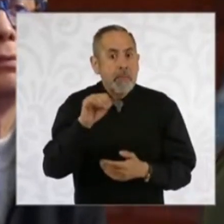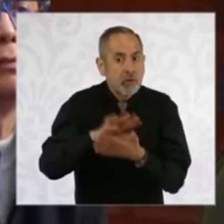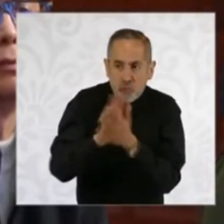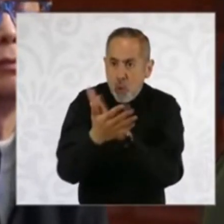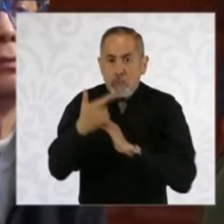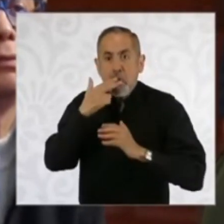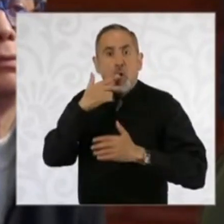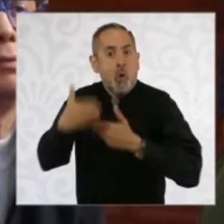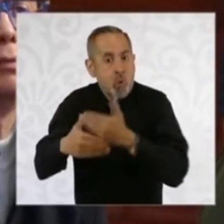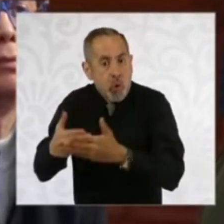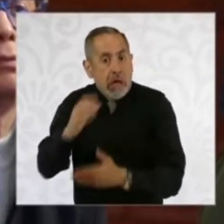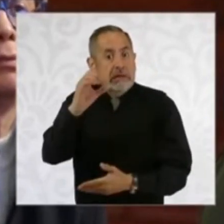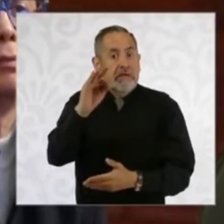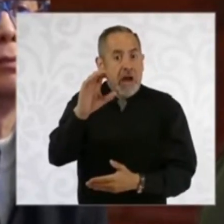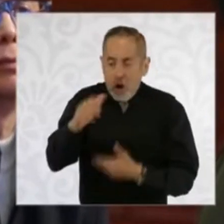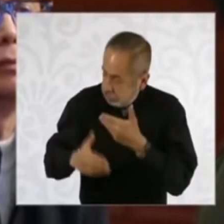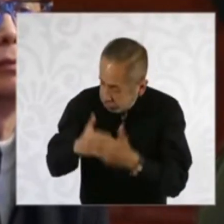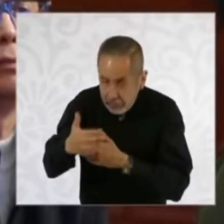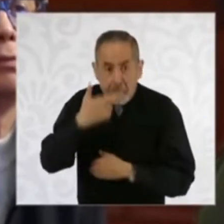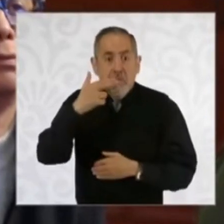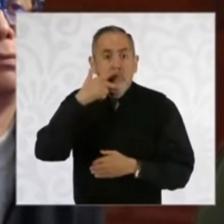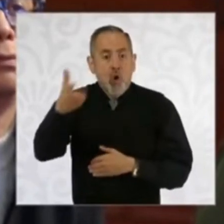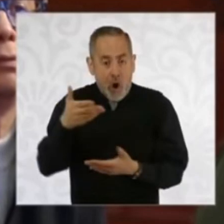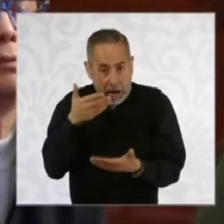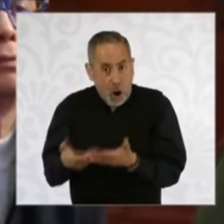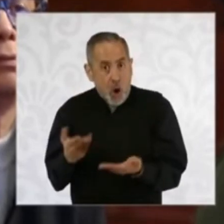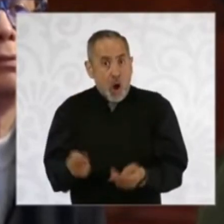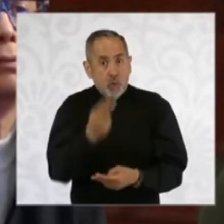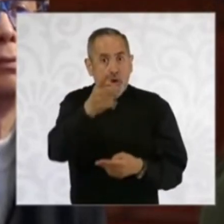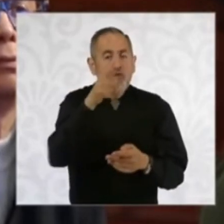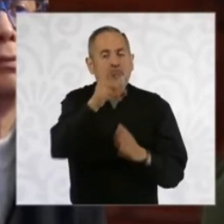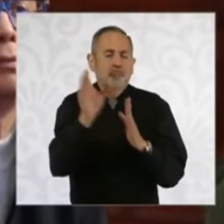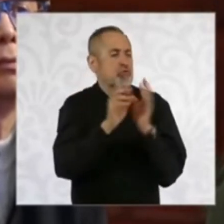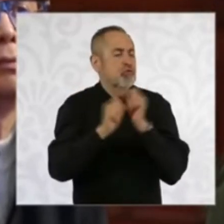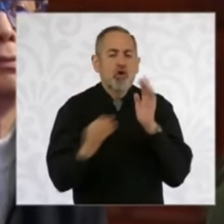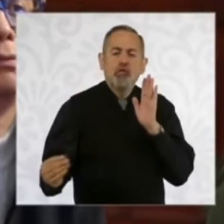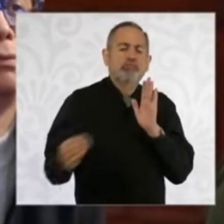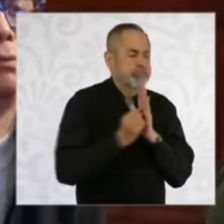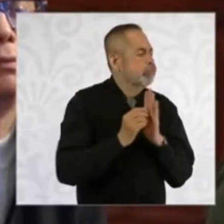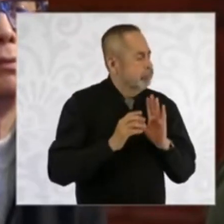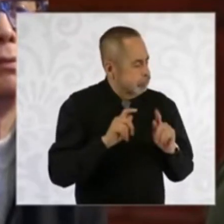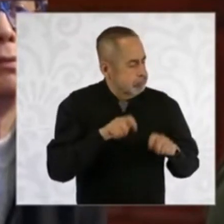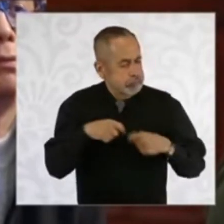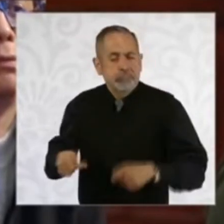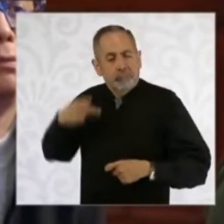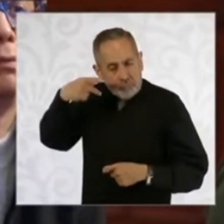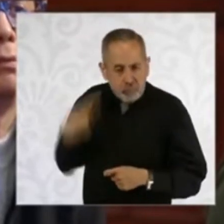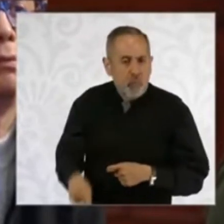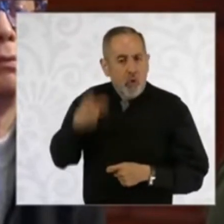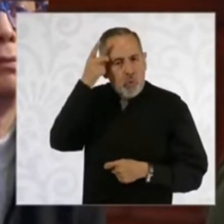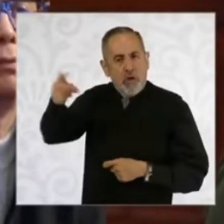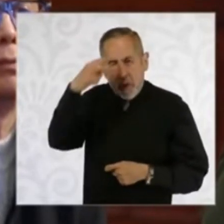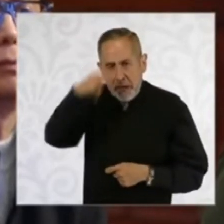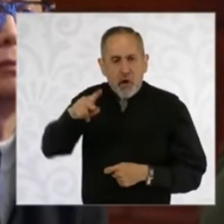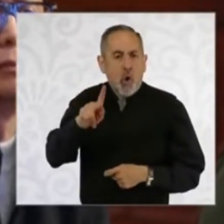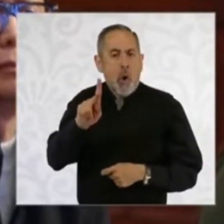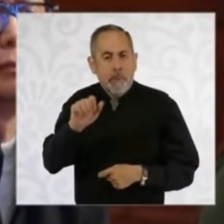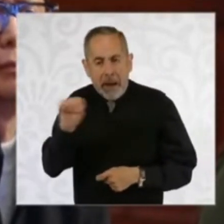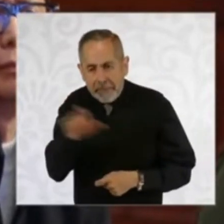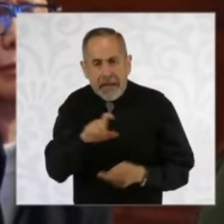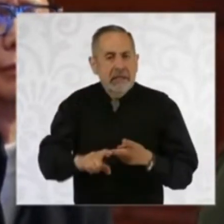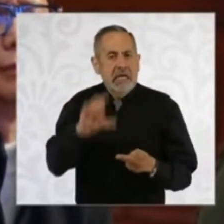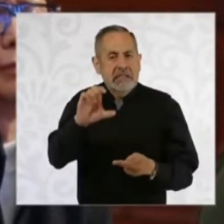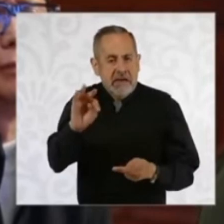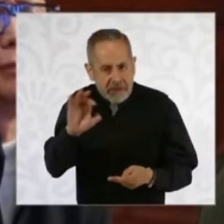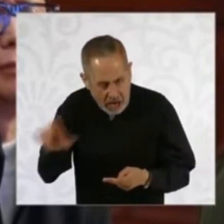de Electricidad y que se consolida al inicio de su gobierno con el decreto constitucional que le devuelve al pueblo de México Pemex y Comisión Federal de Electricidad,